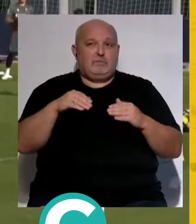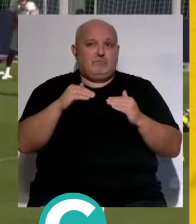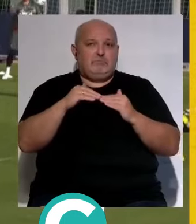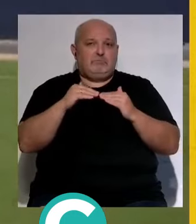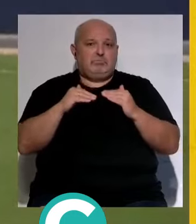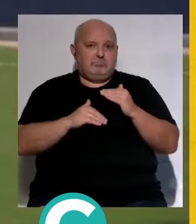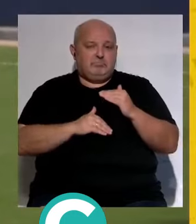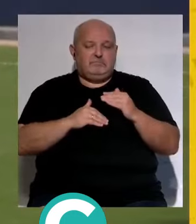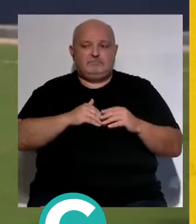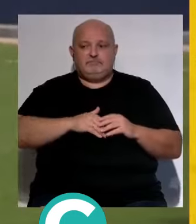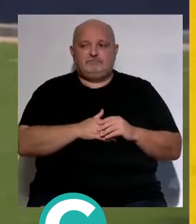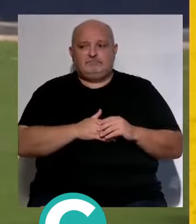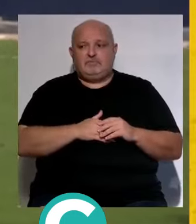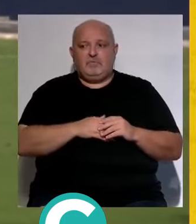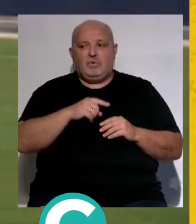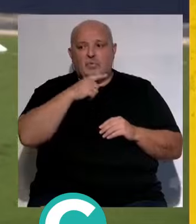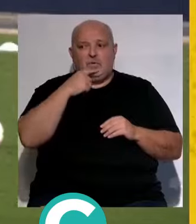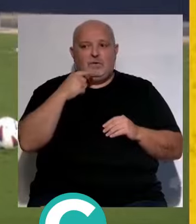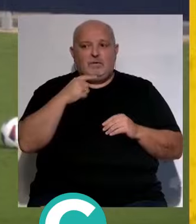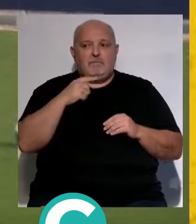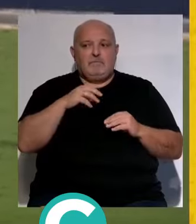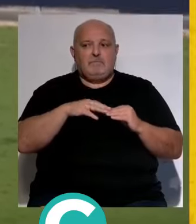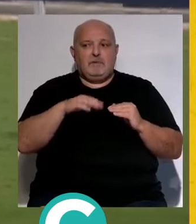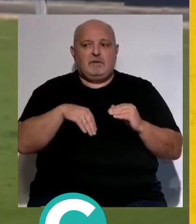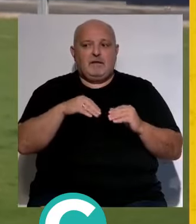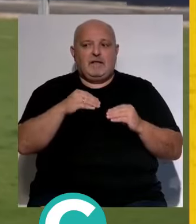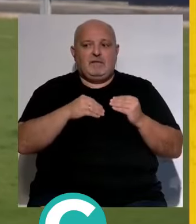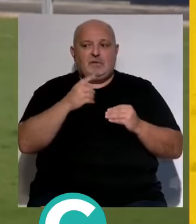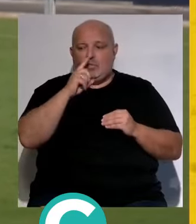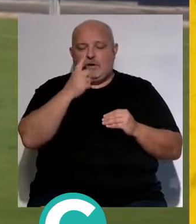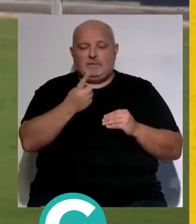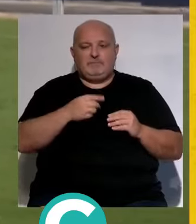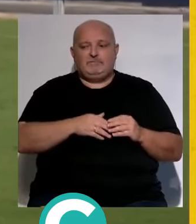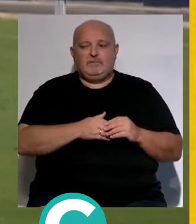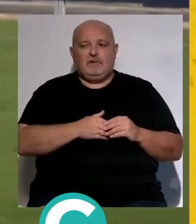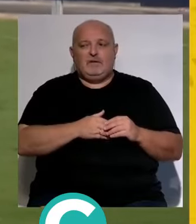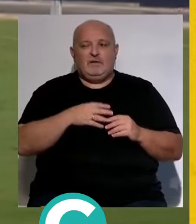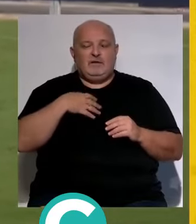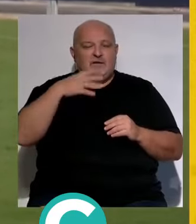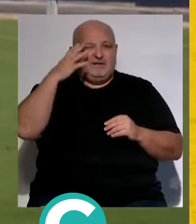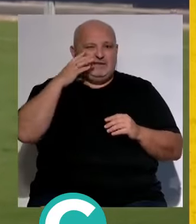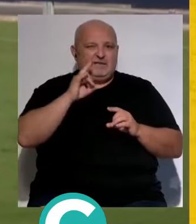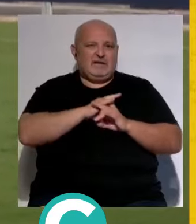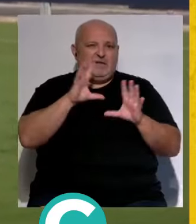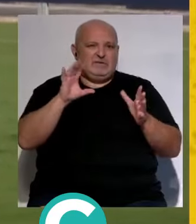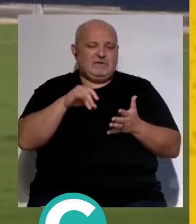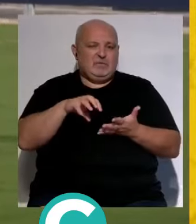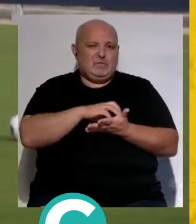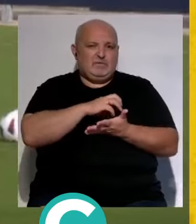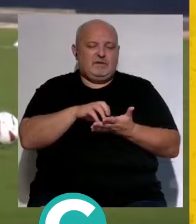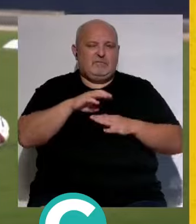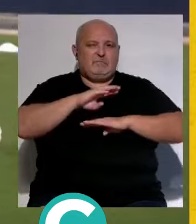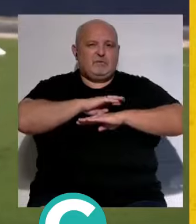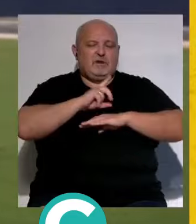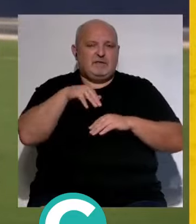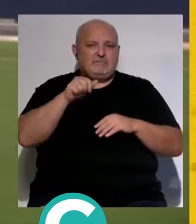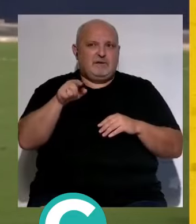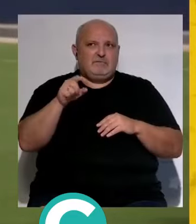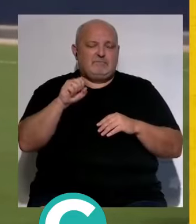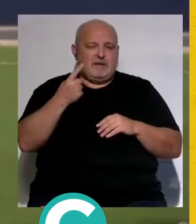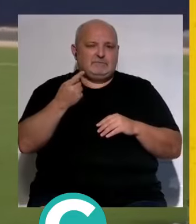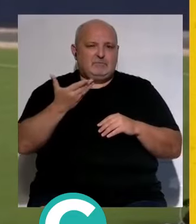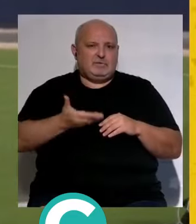poquito el nivel. Entonces duele menos que quizás si hubiese sido hace un año la salida. Yo creo que eso es indudable, ¿no? Yo creo que Ledesma ha sido una de las